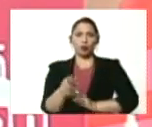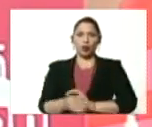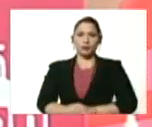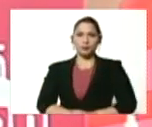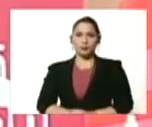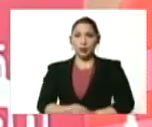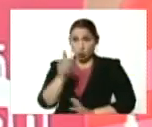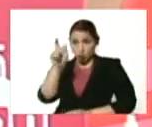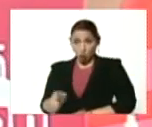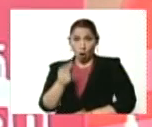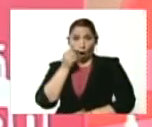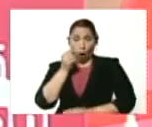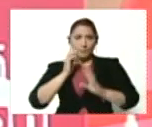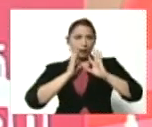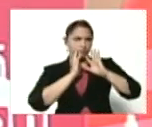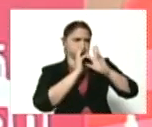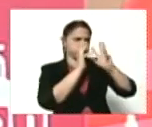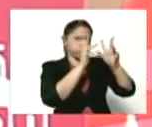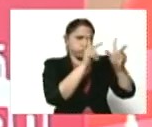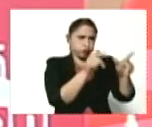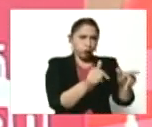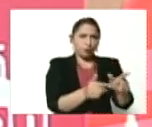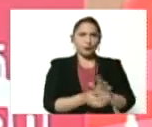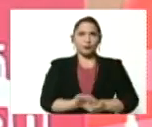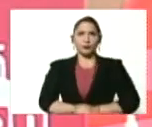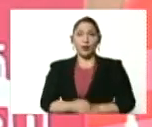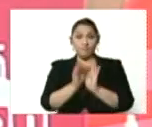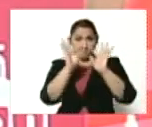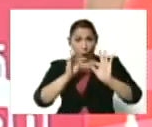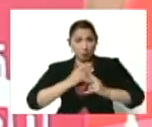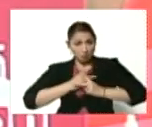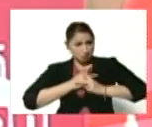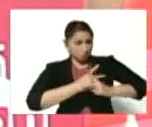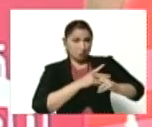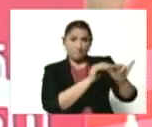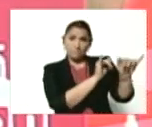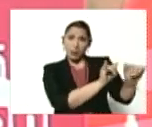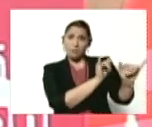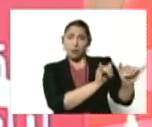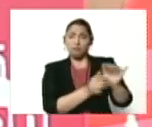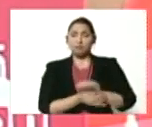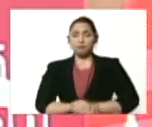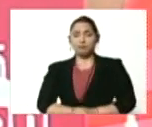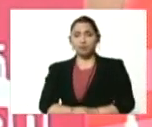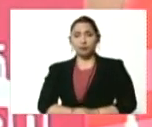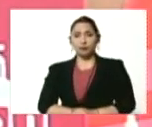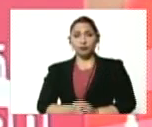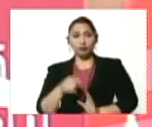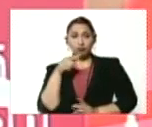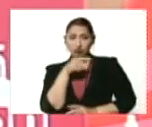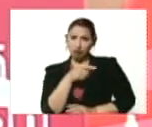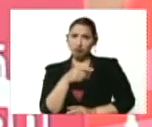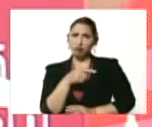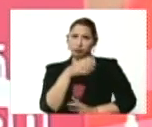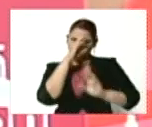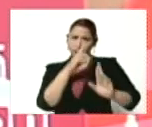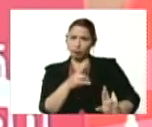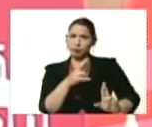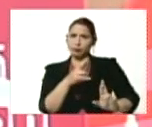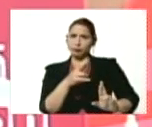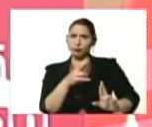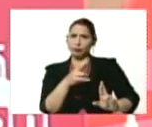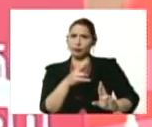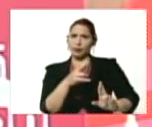Este señor confesó, de manera voluntaria, se acogió al sistema de delación que